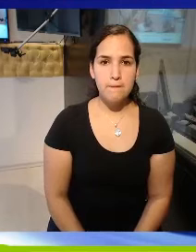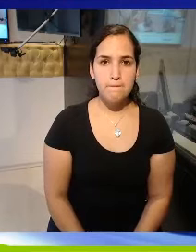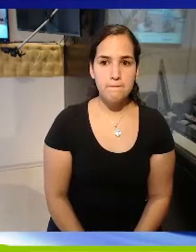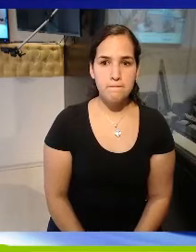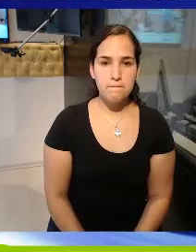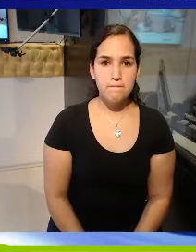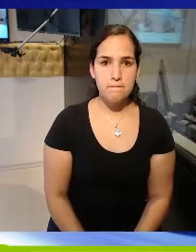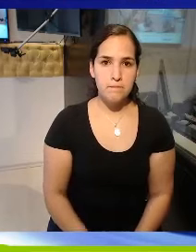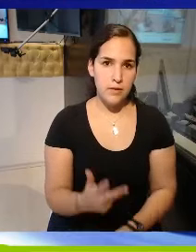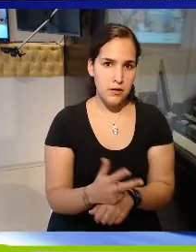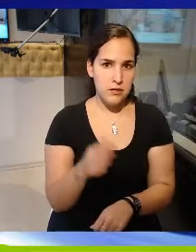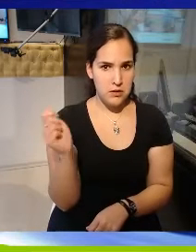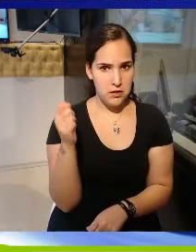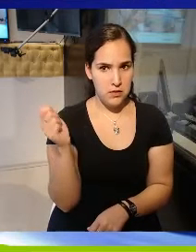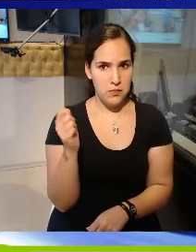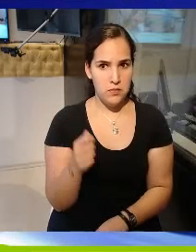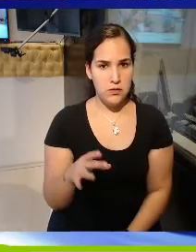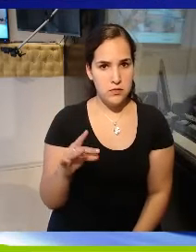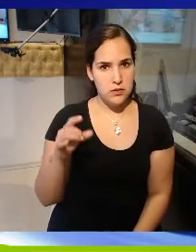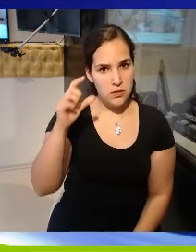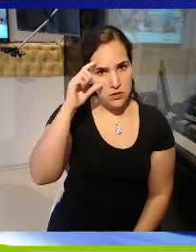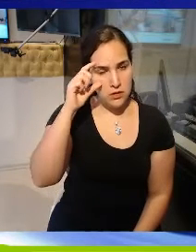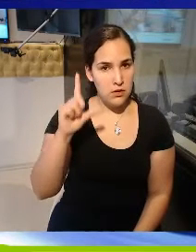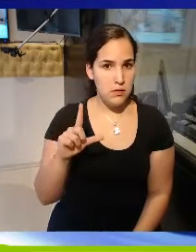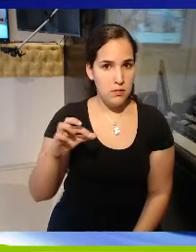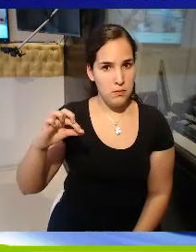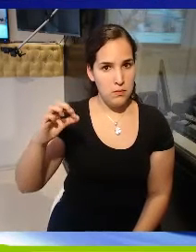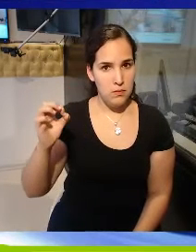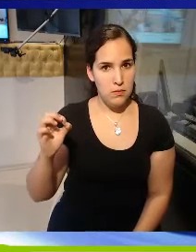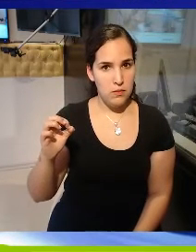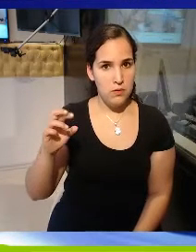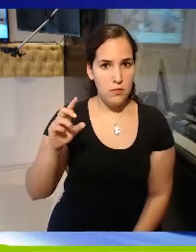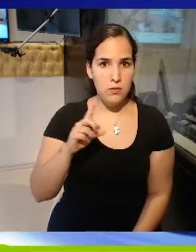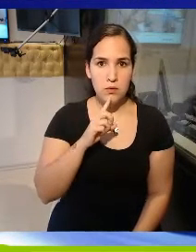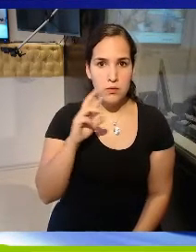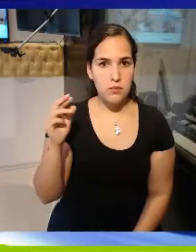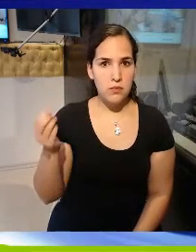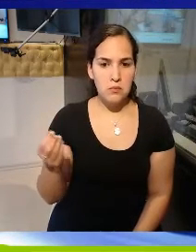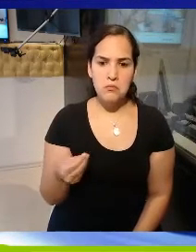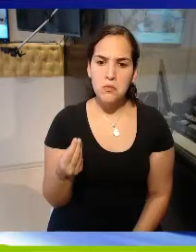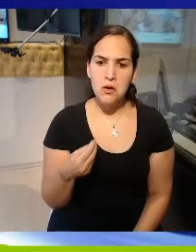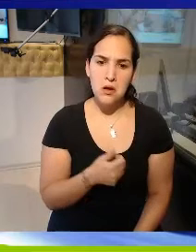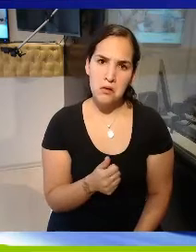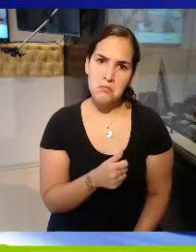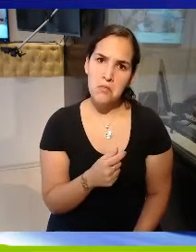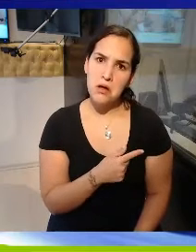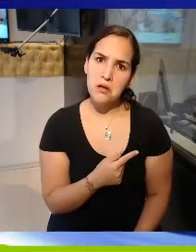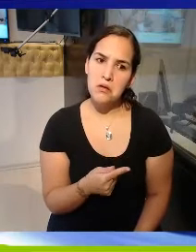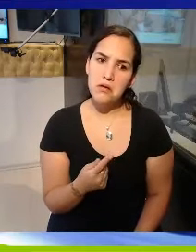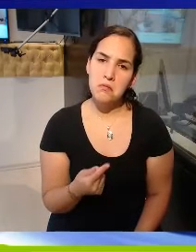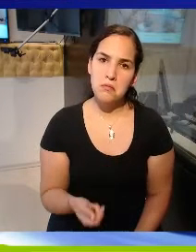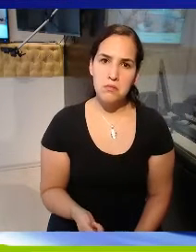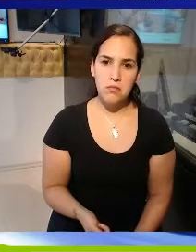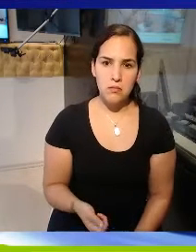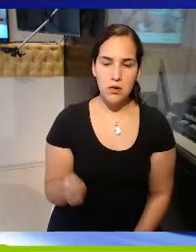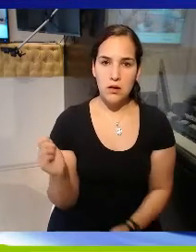¿Y Del Potro? ¿Del Potro contra quién jugó? Contra... le ganó al señor Casanova. Casanova.